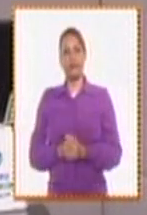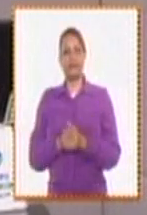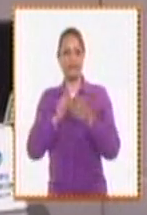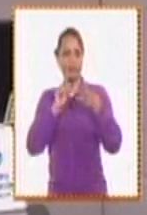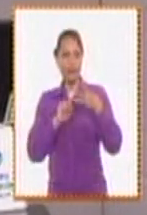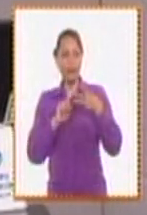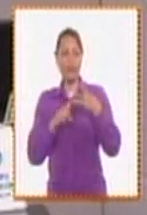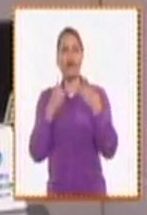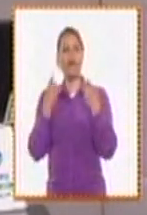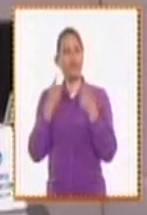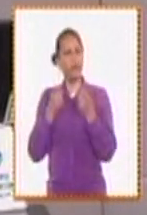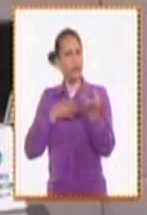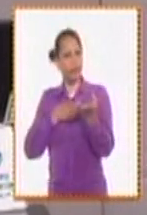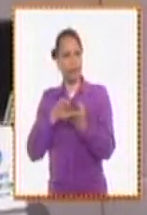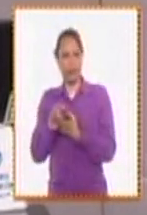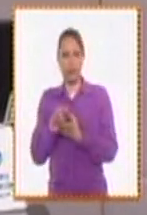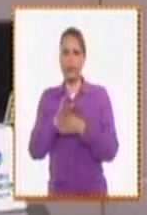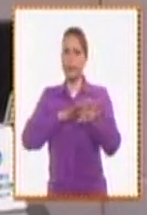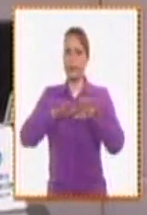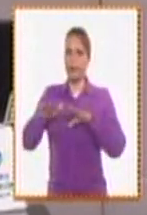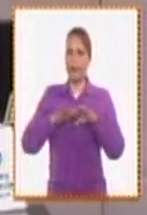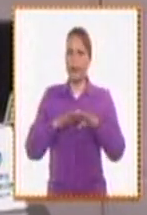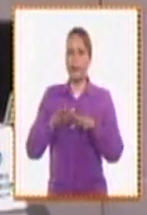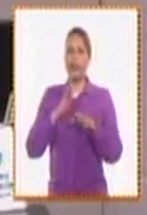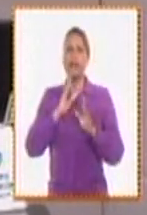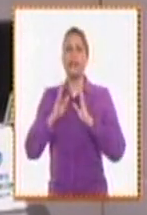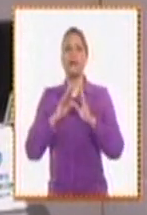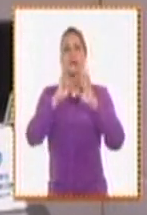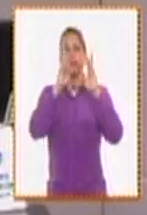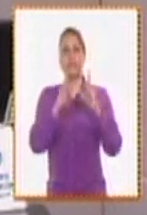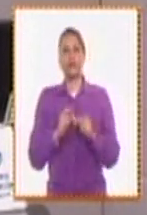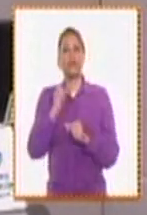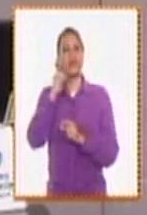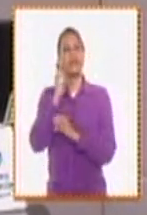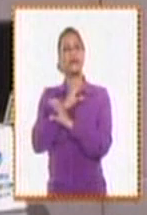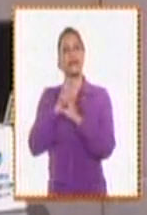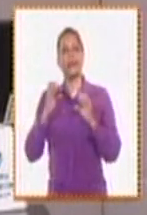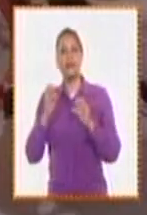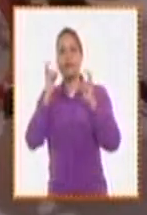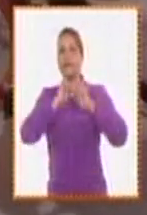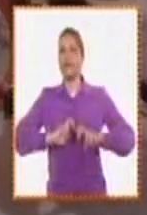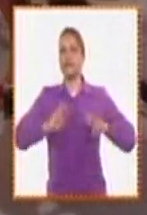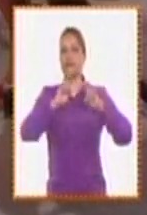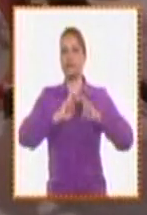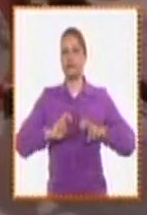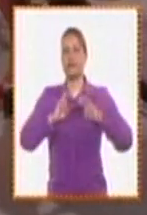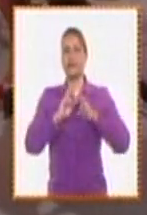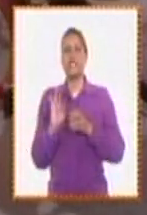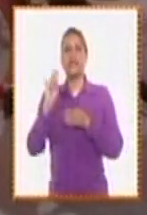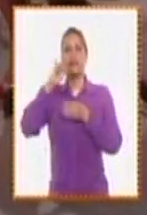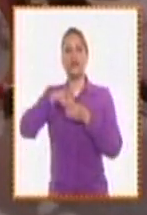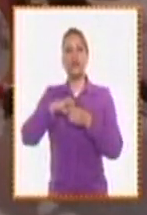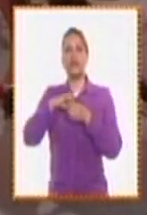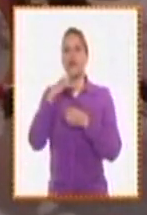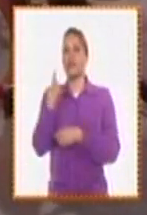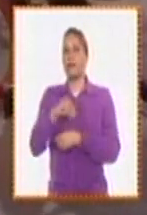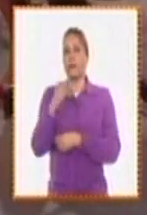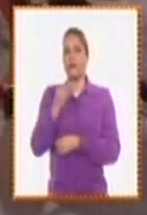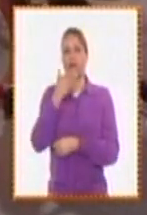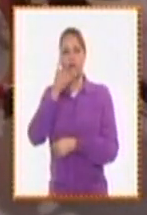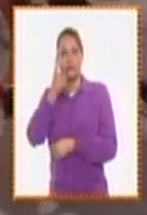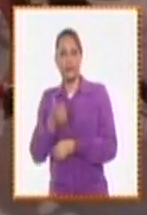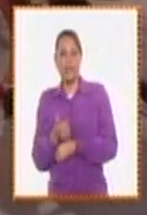falta mucho por andar en la producción de resultados científicos, en la generalización e introducción de buenas prácticas, en